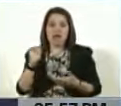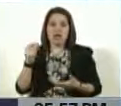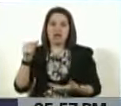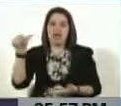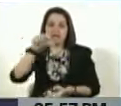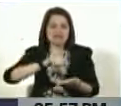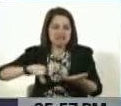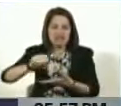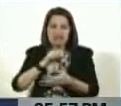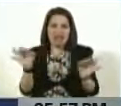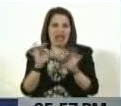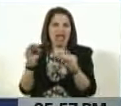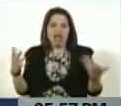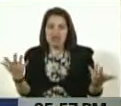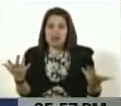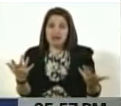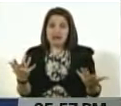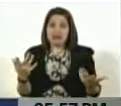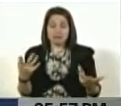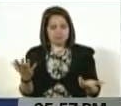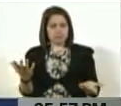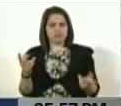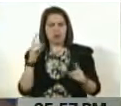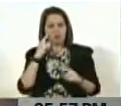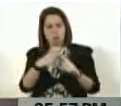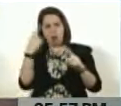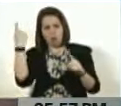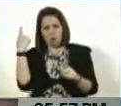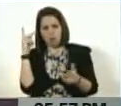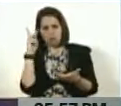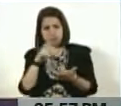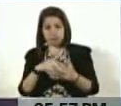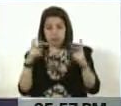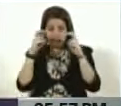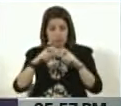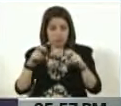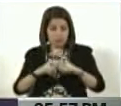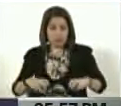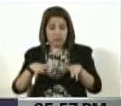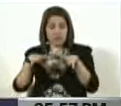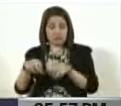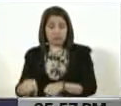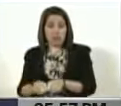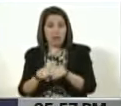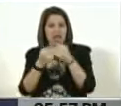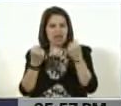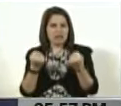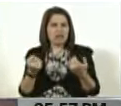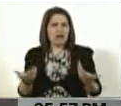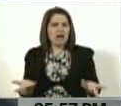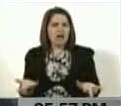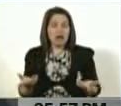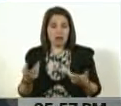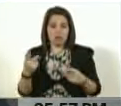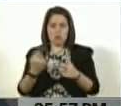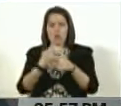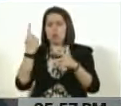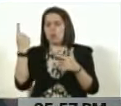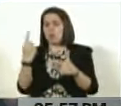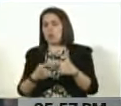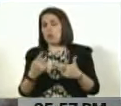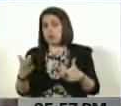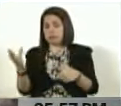hacer pan. Y resulta que cuando vamos y hacemos la toma de la panadería, nos encontramos